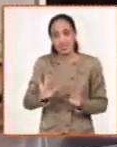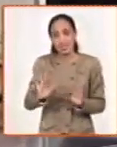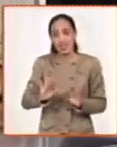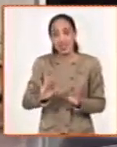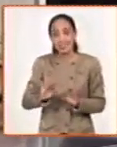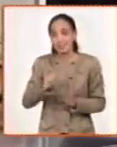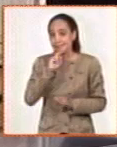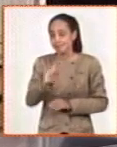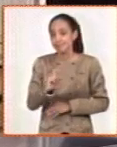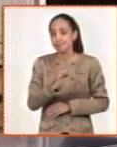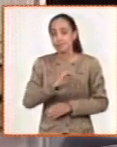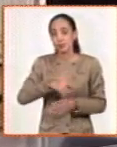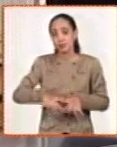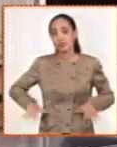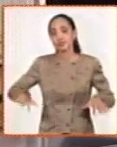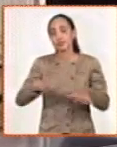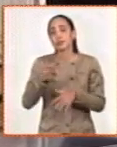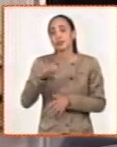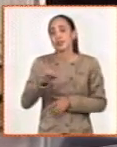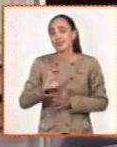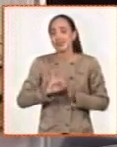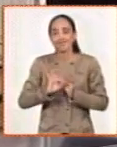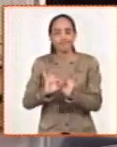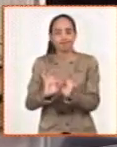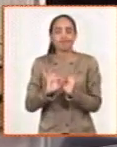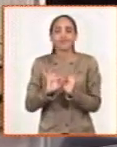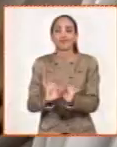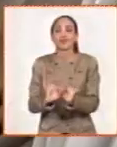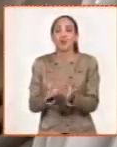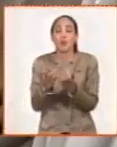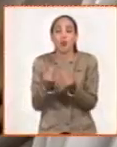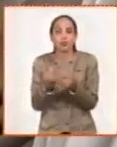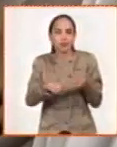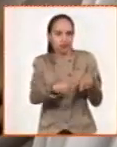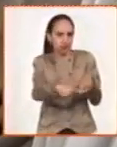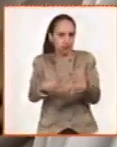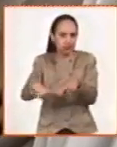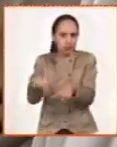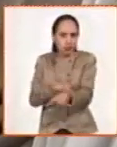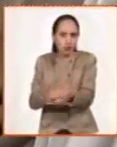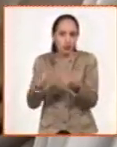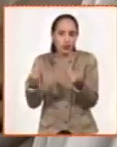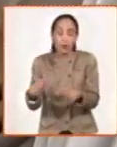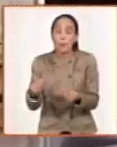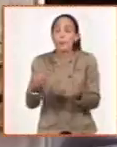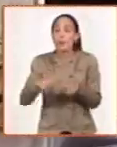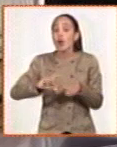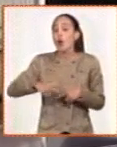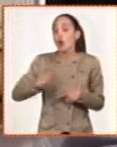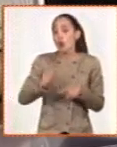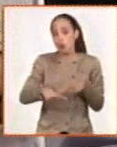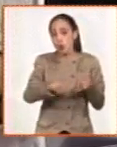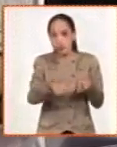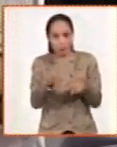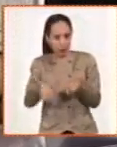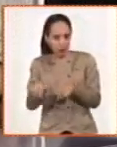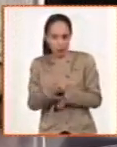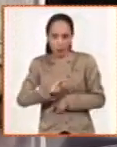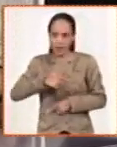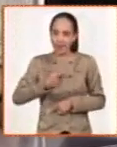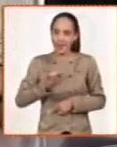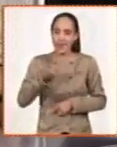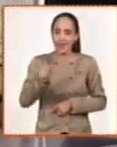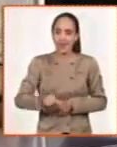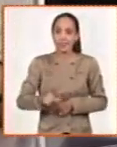récords de cosas que la gente donó. Que fueron con donaciones, pero fueron con arte ahí. Sí, claro, las dos cosas que van pareja,